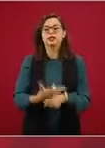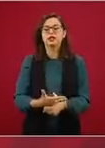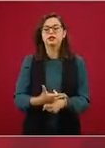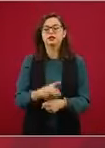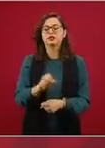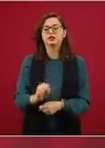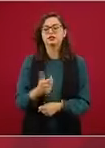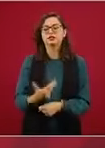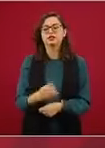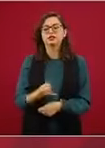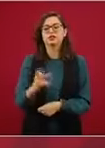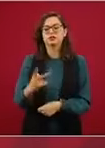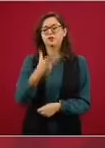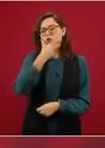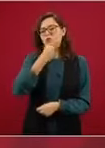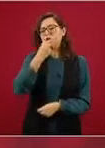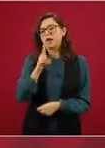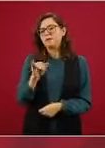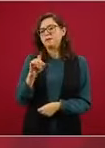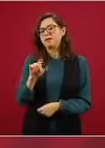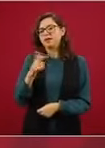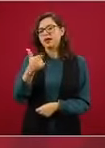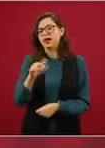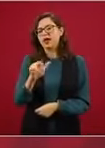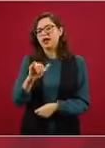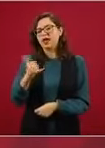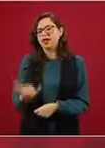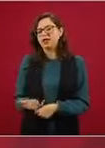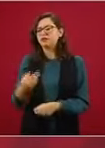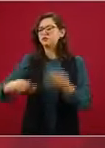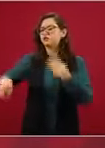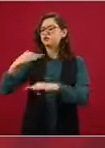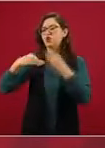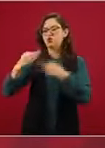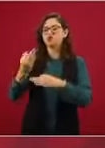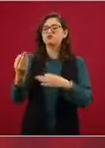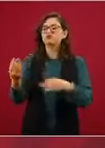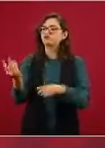Videgaray, todos tienen que declarar.